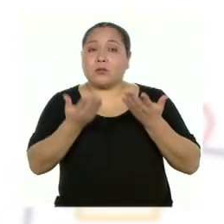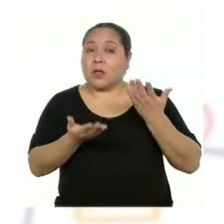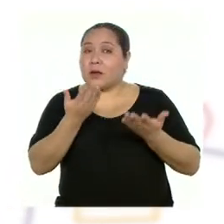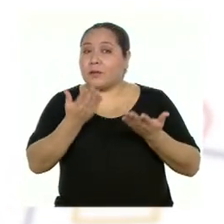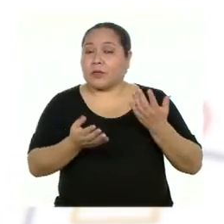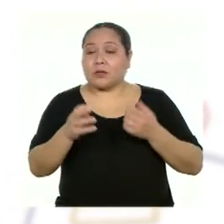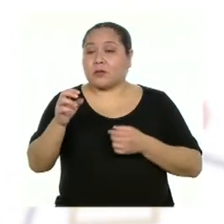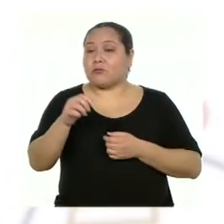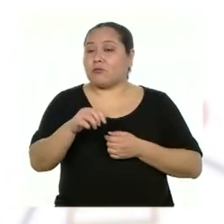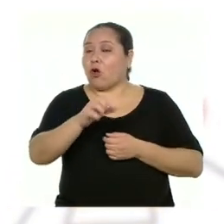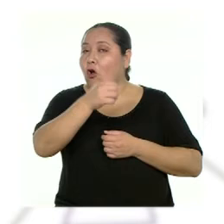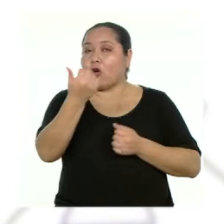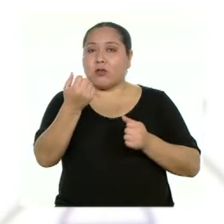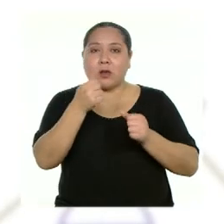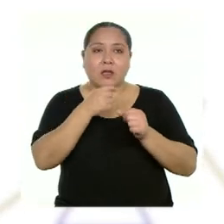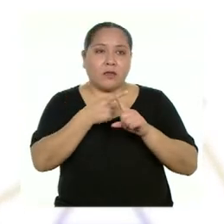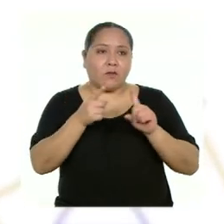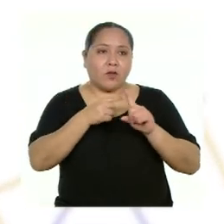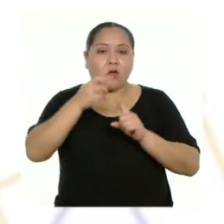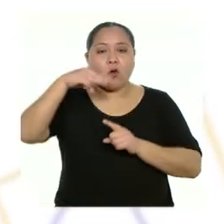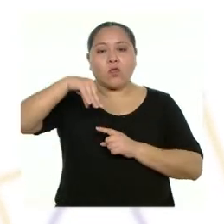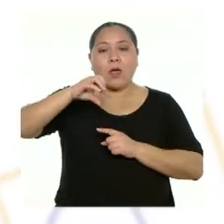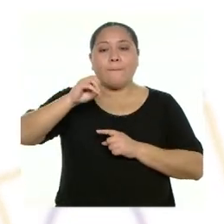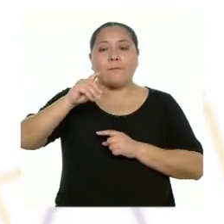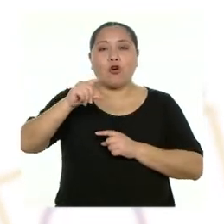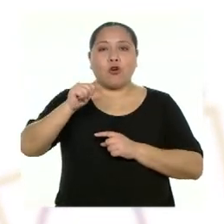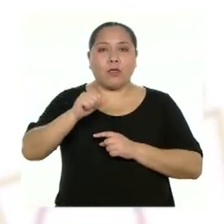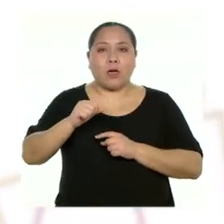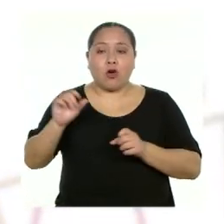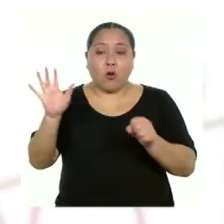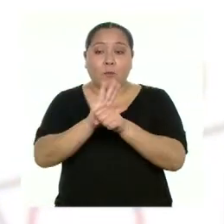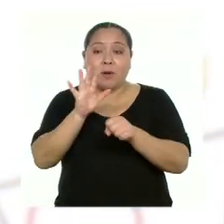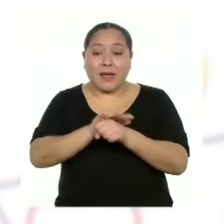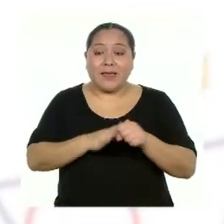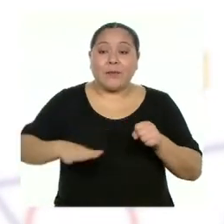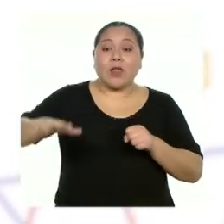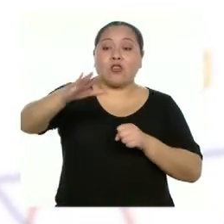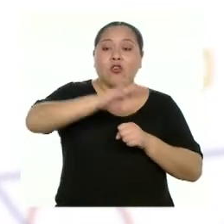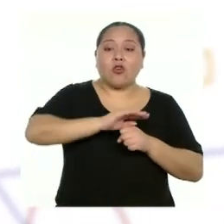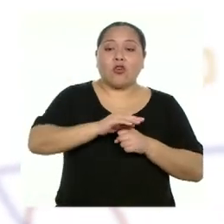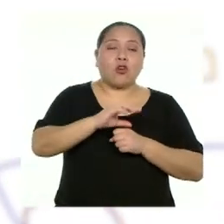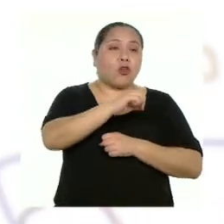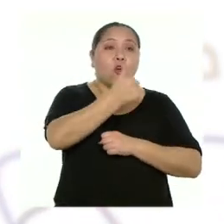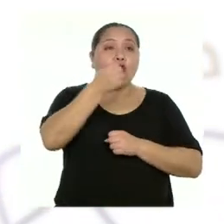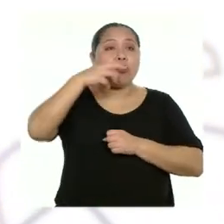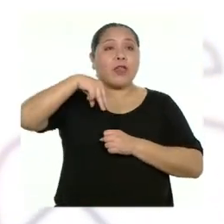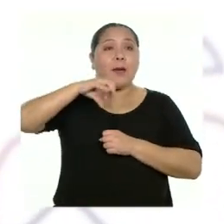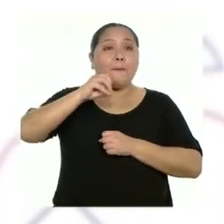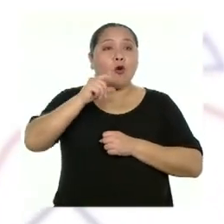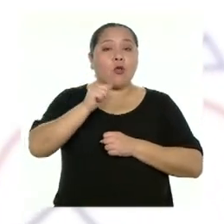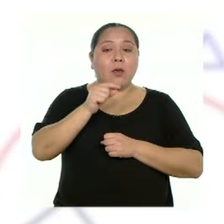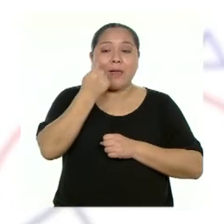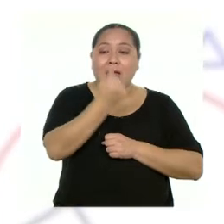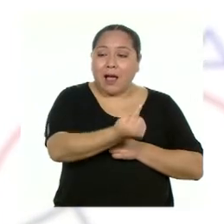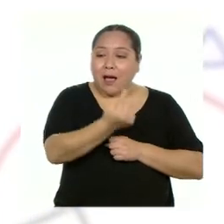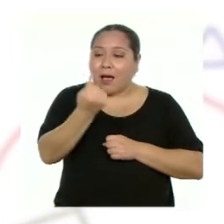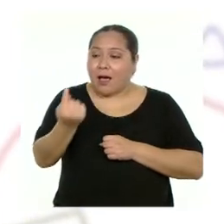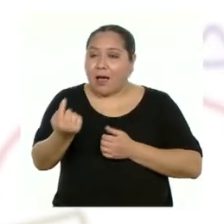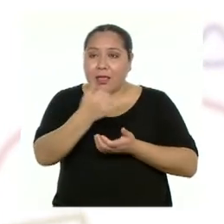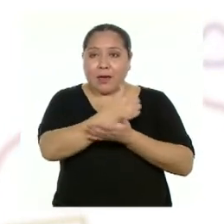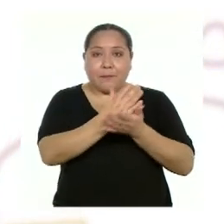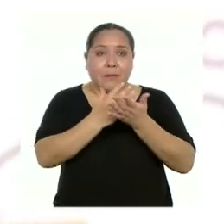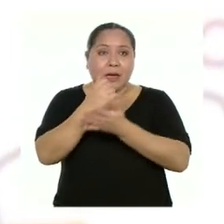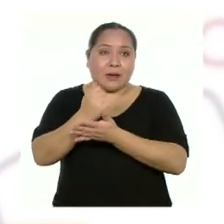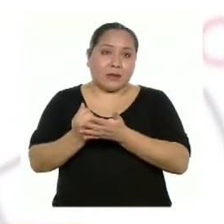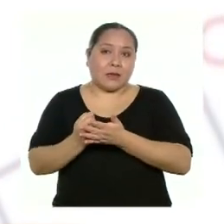algo distinto y tener una moda general y otras para las partes de esa muestra. Muchos autores consideran que la moda es una medida